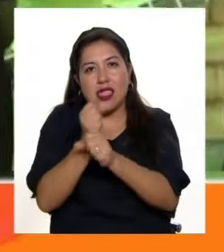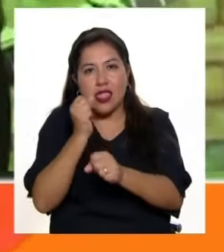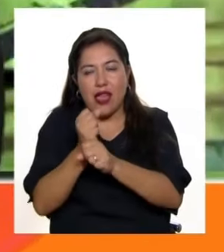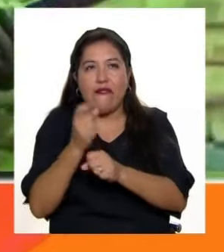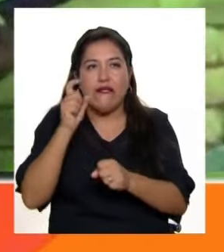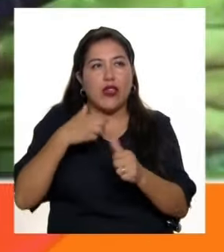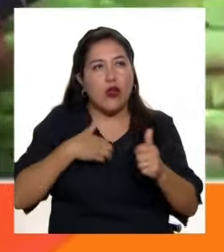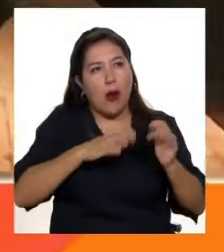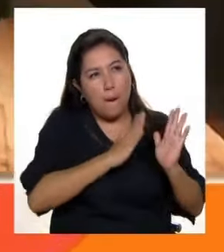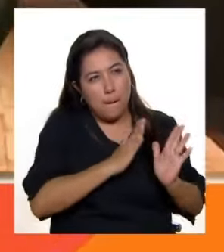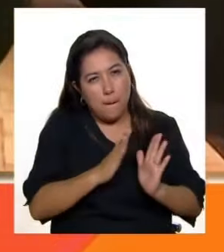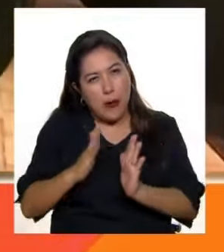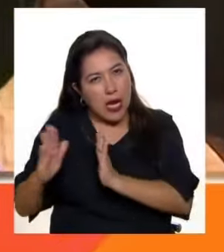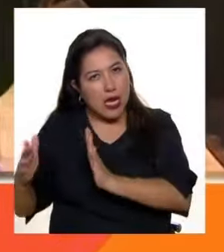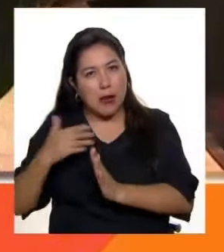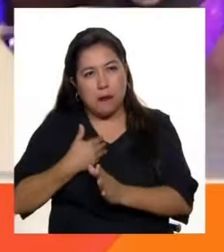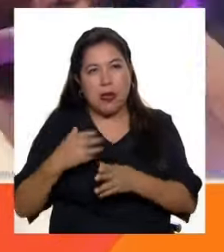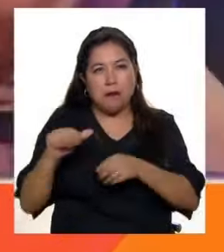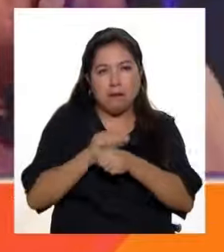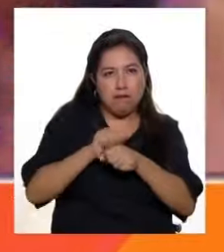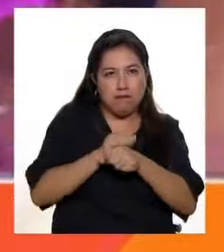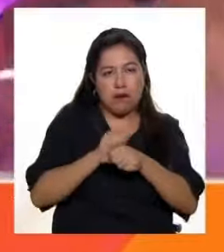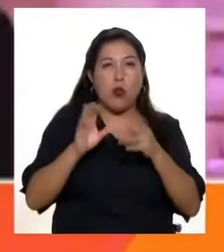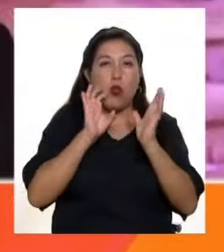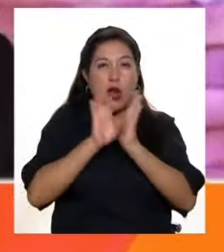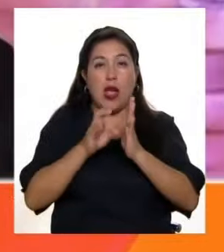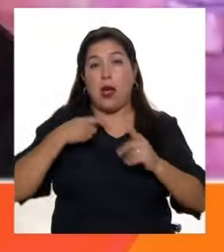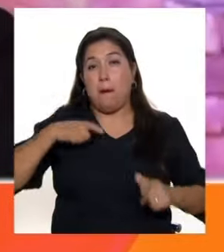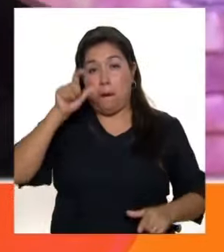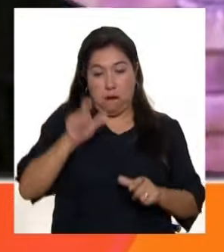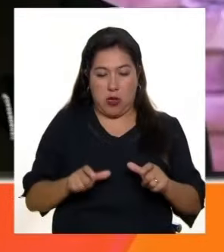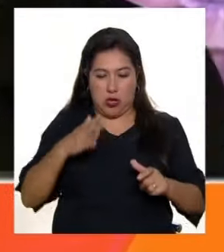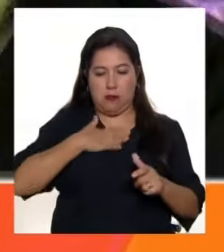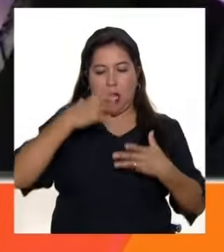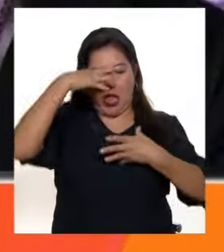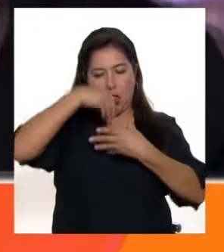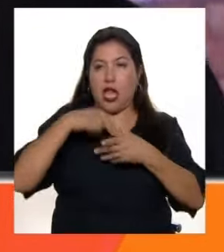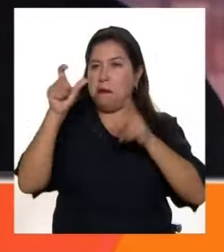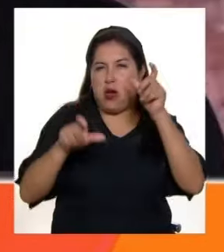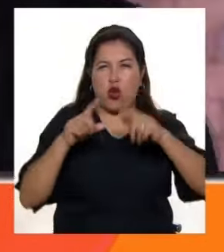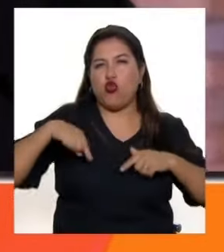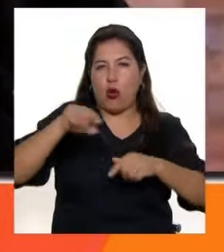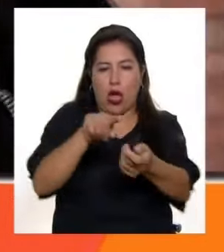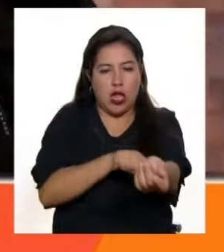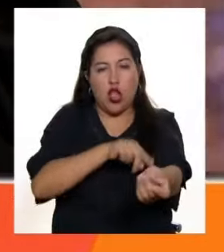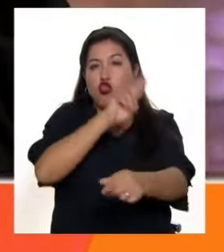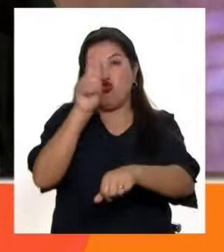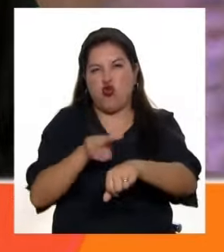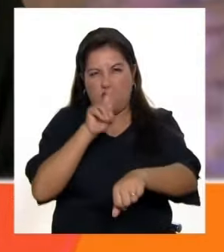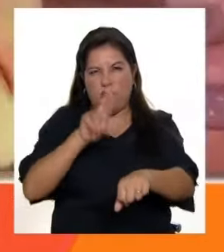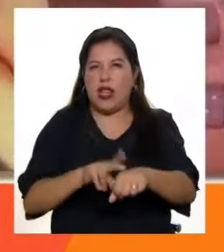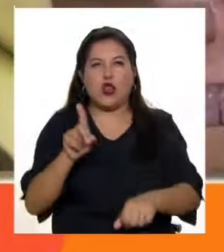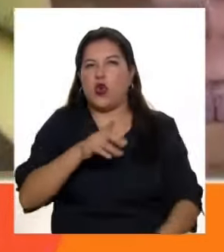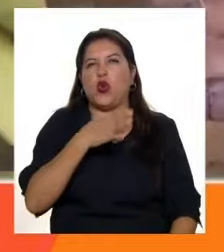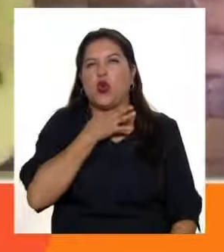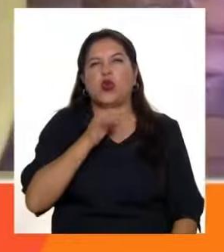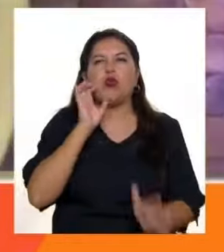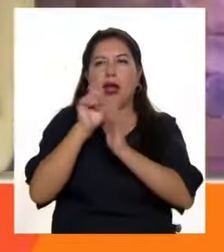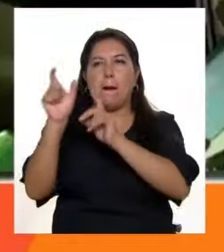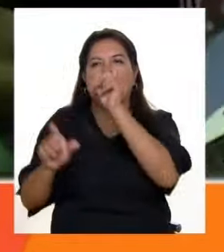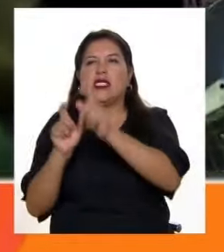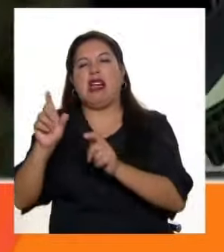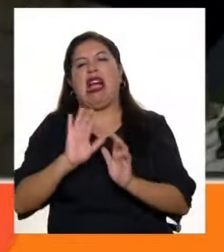para también la pifiada y todo eso, ¿no? El ser humano por naturaleza no le gusta que la gente pueda rechazar. Entonces,